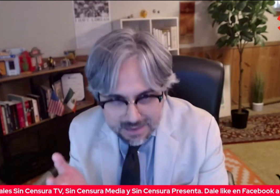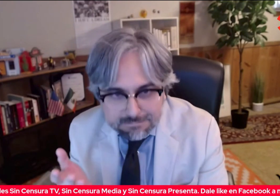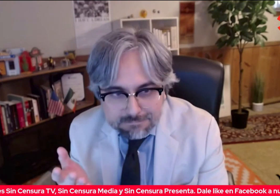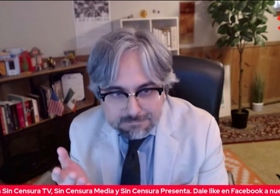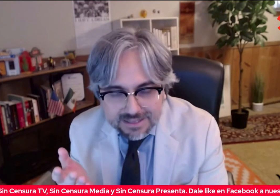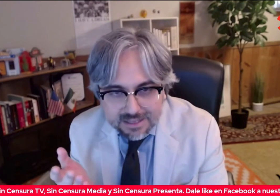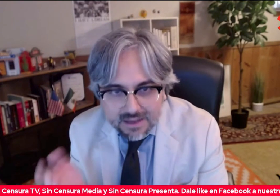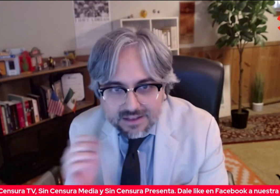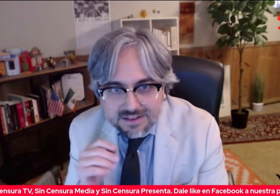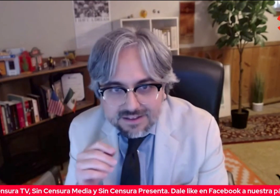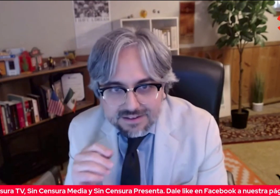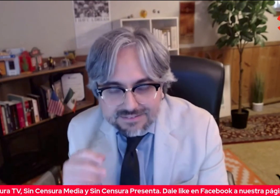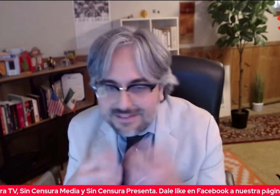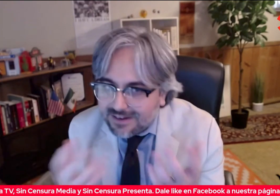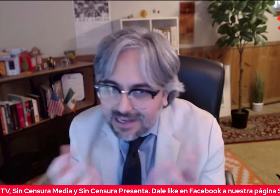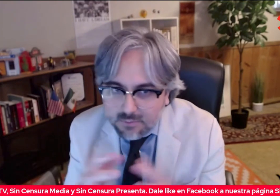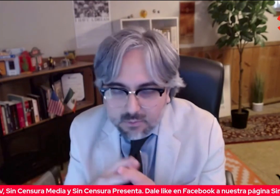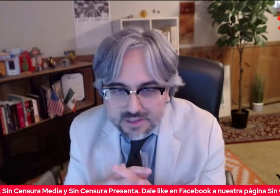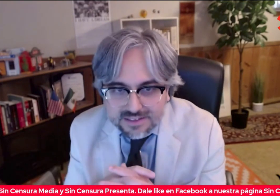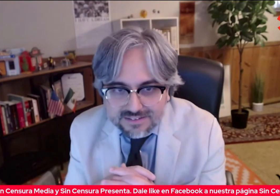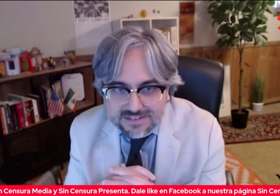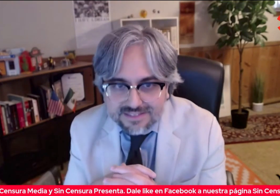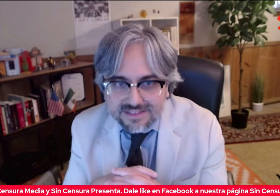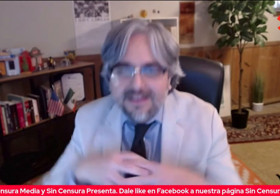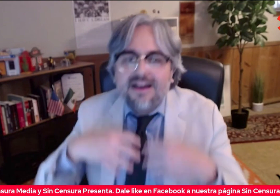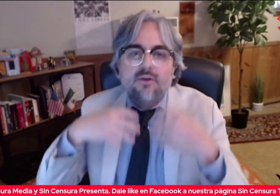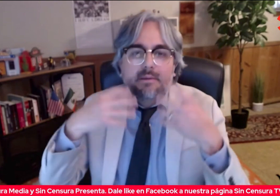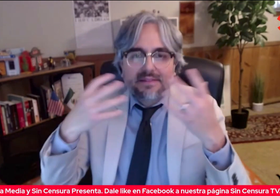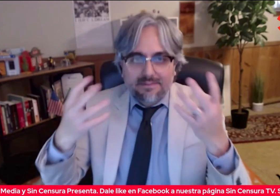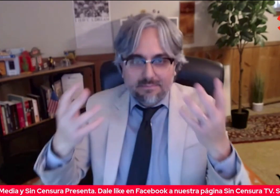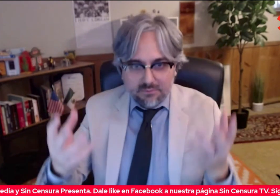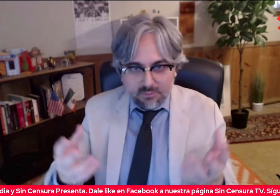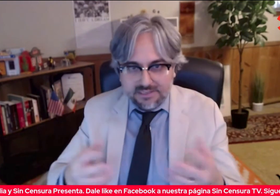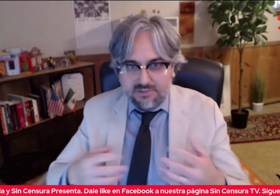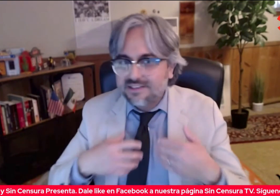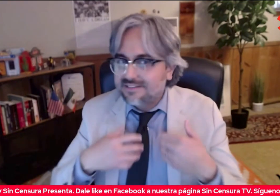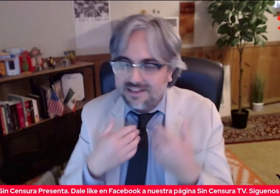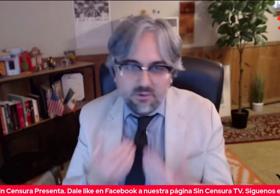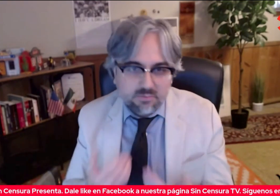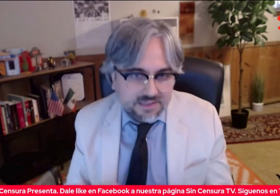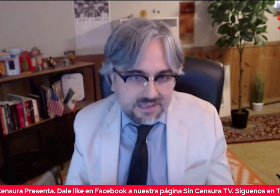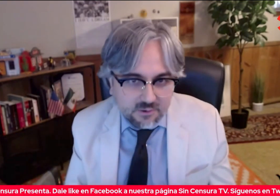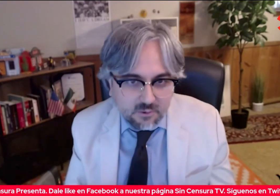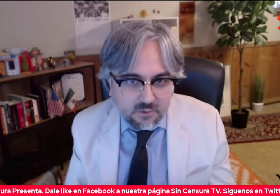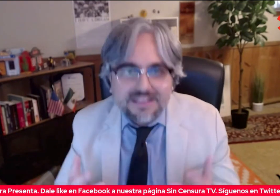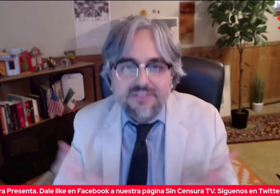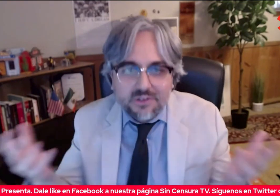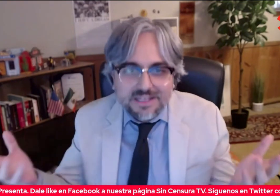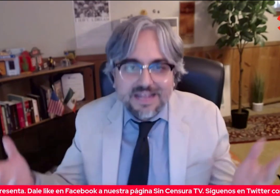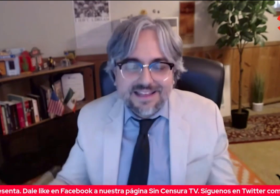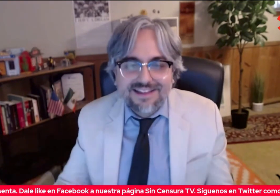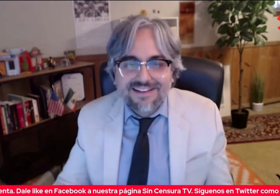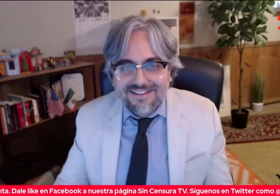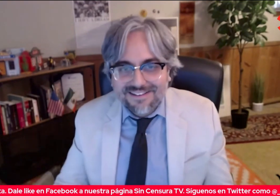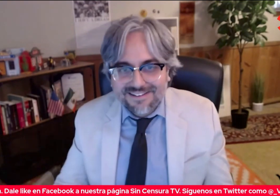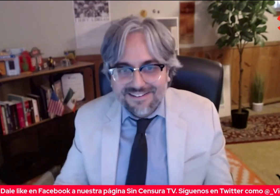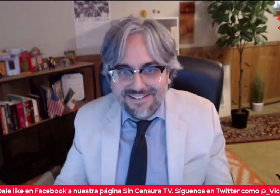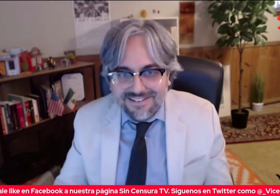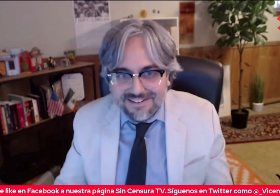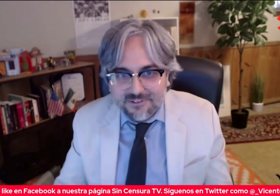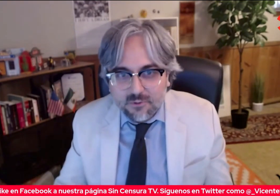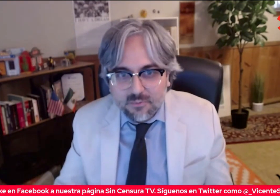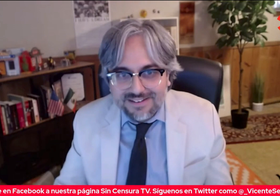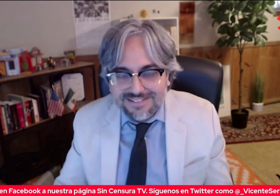aquí va este intercambio muy interesante. Hay obviamente más momentos que seguiremos platicando con usted. De eso se trata